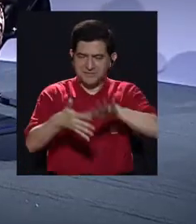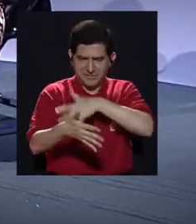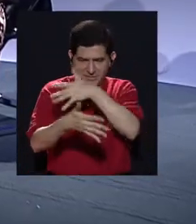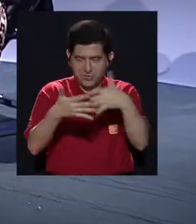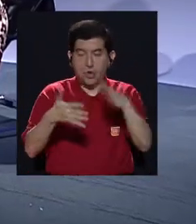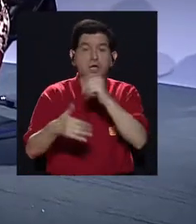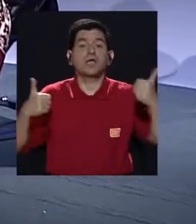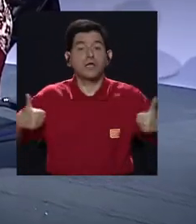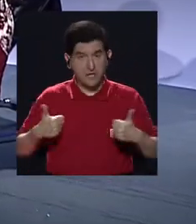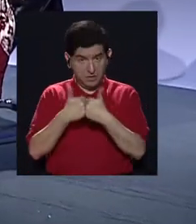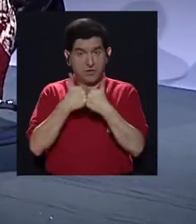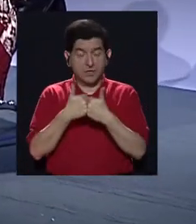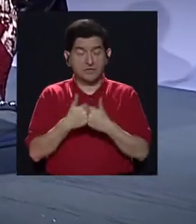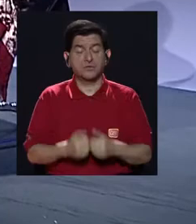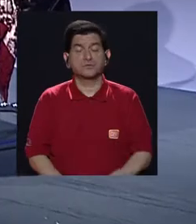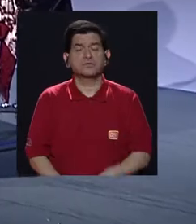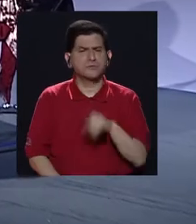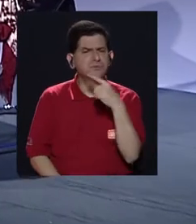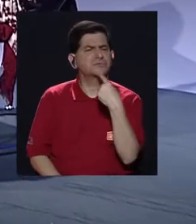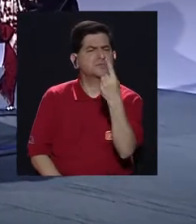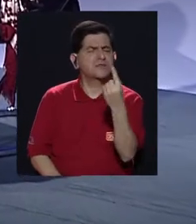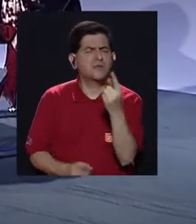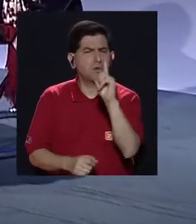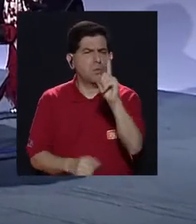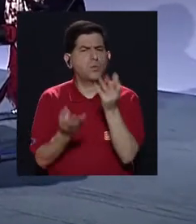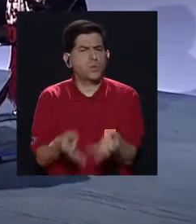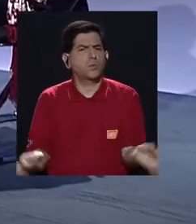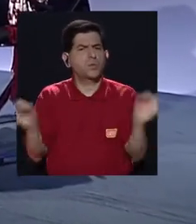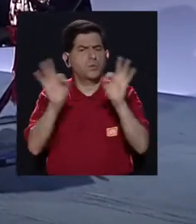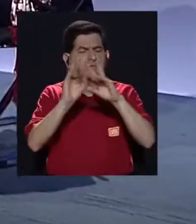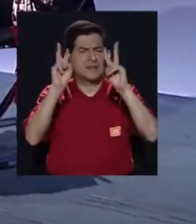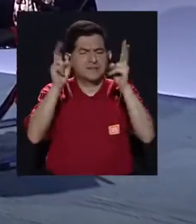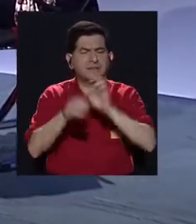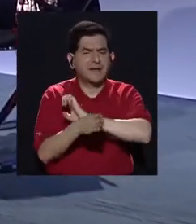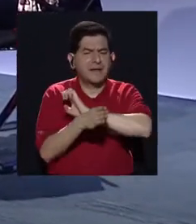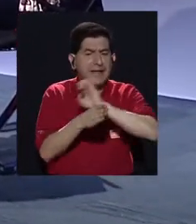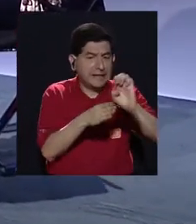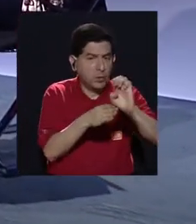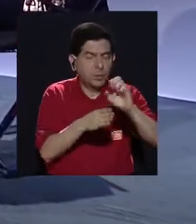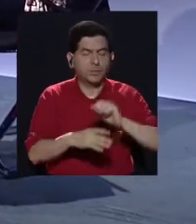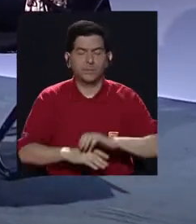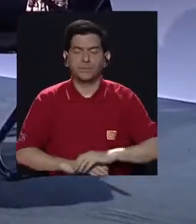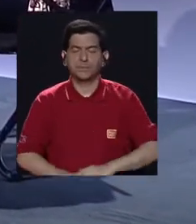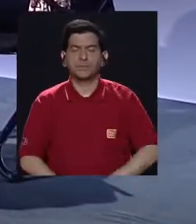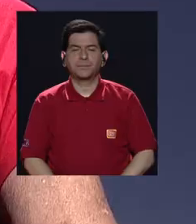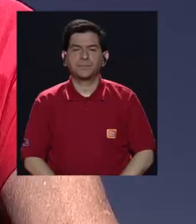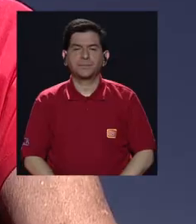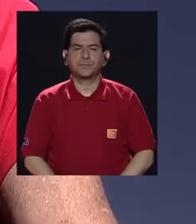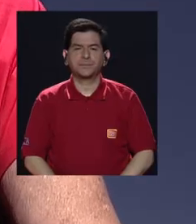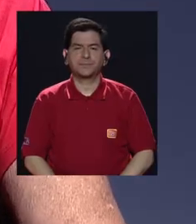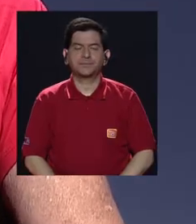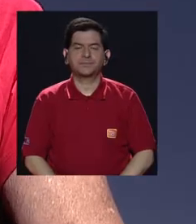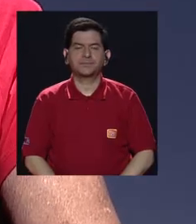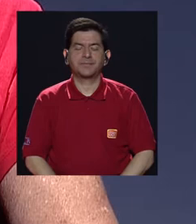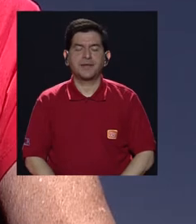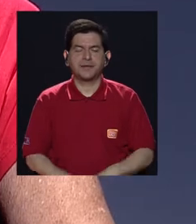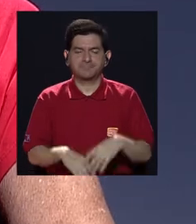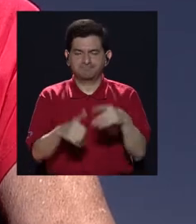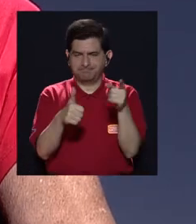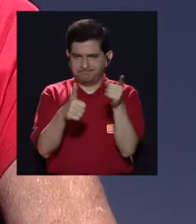agenda y de retos en esta agenda y usted menciona una importante que es el tema de la ética bueno